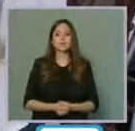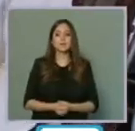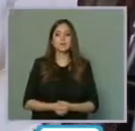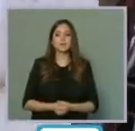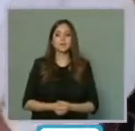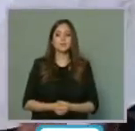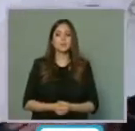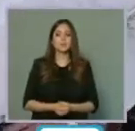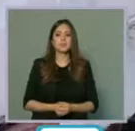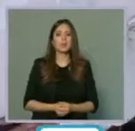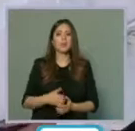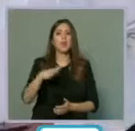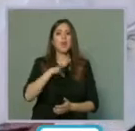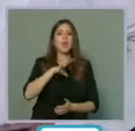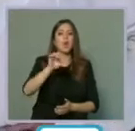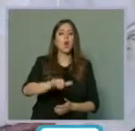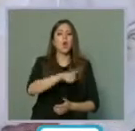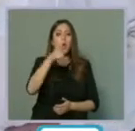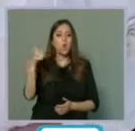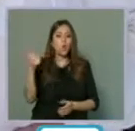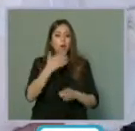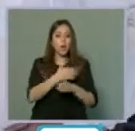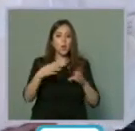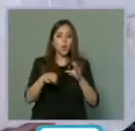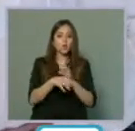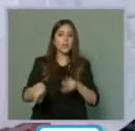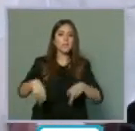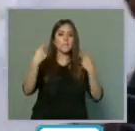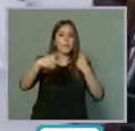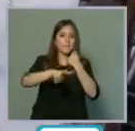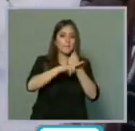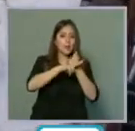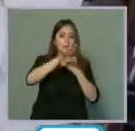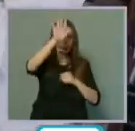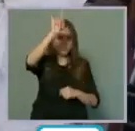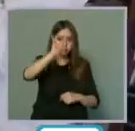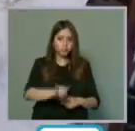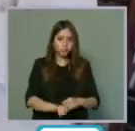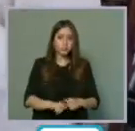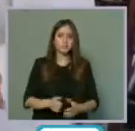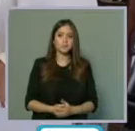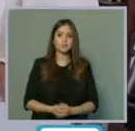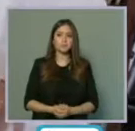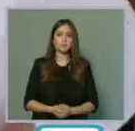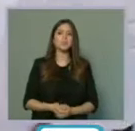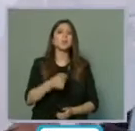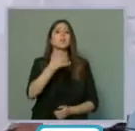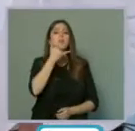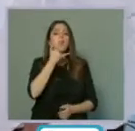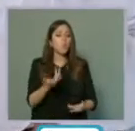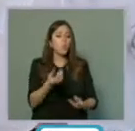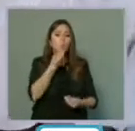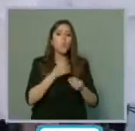tenemos muchas cosas en nuestra vitrina. A ver. Sí, por eso quiero... ¿Por dónde empezamos?